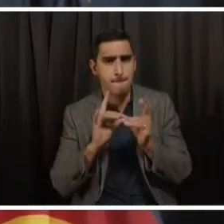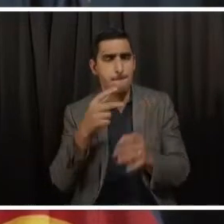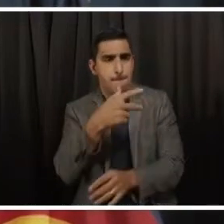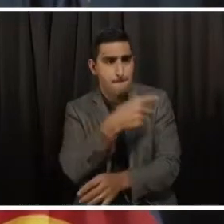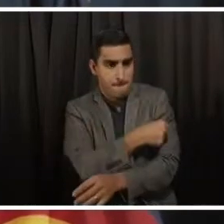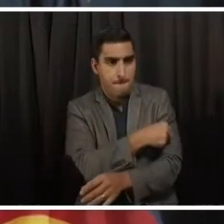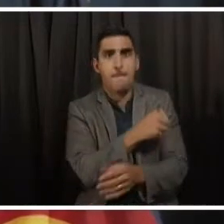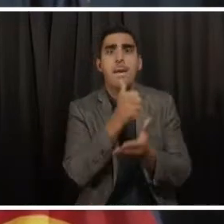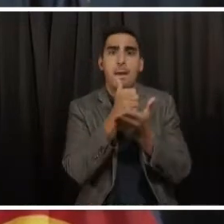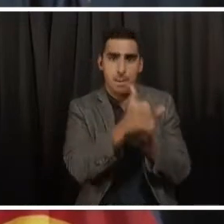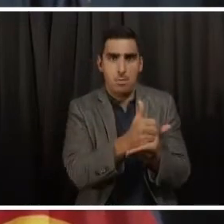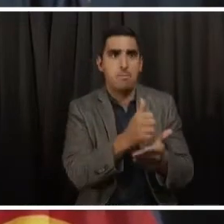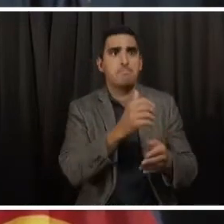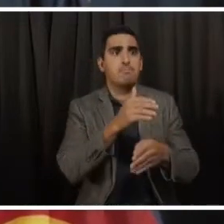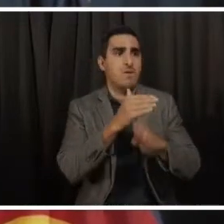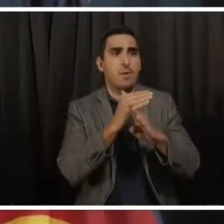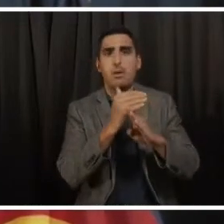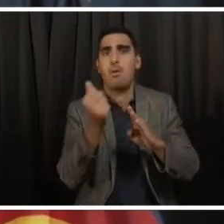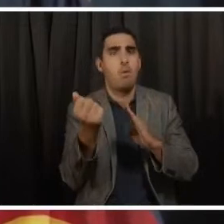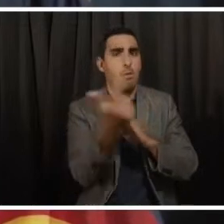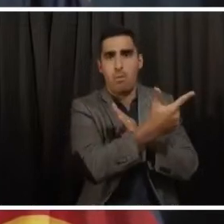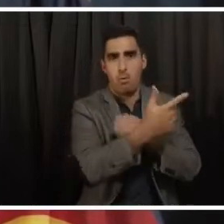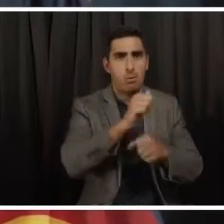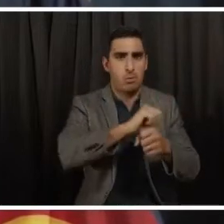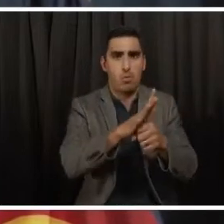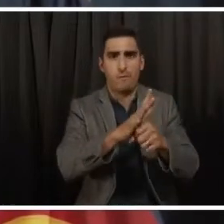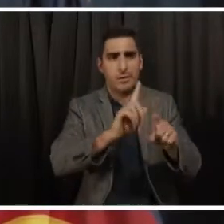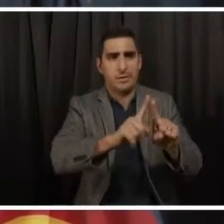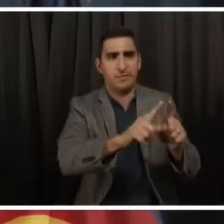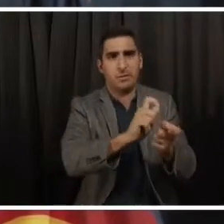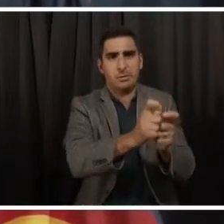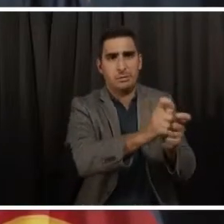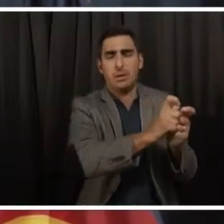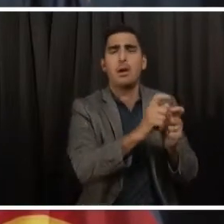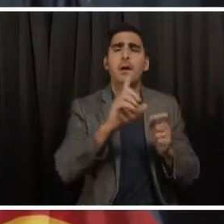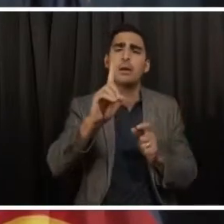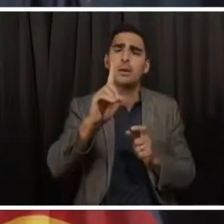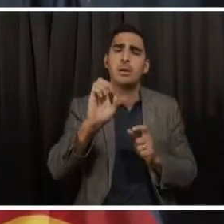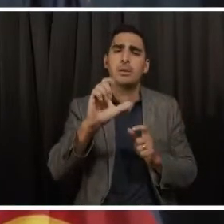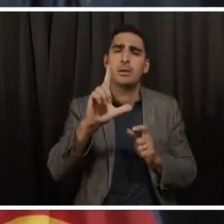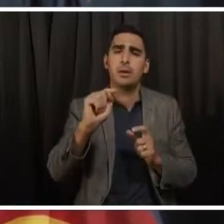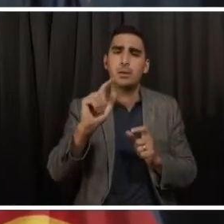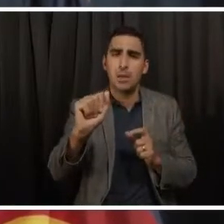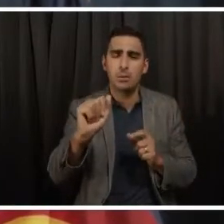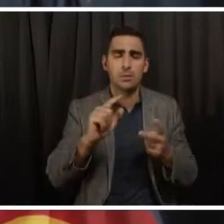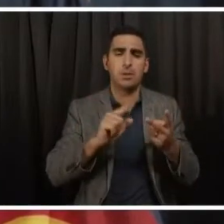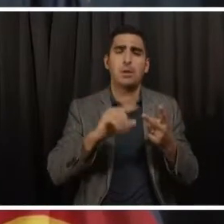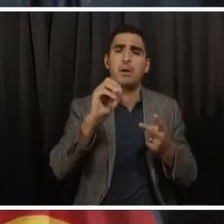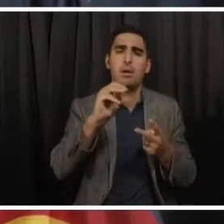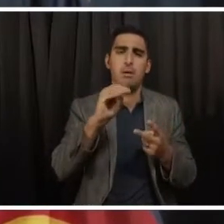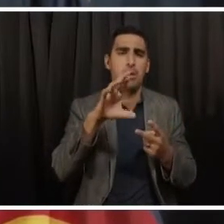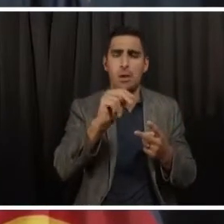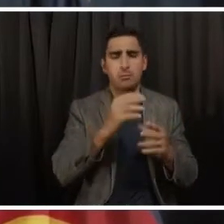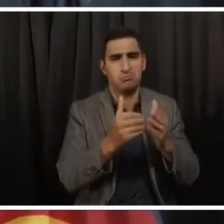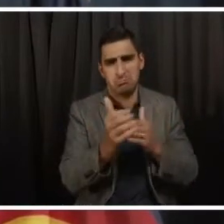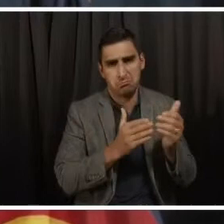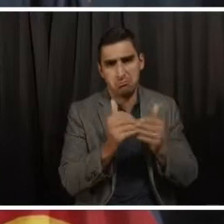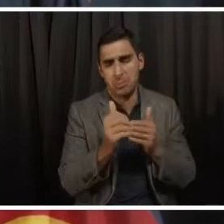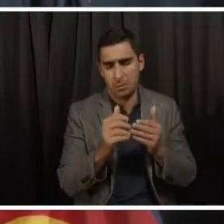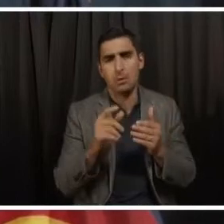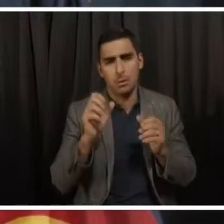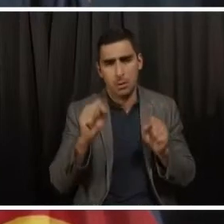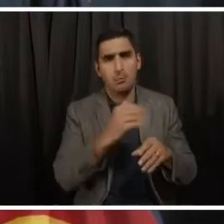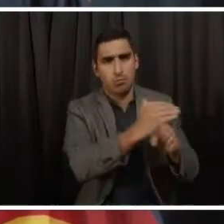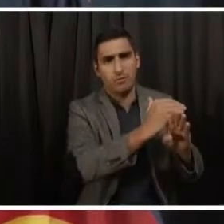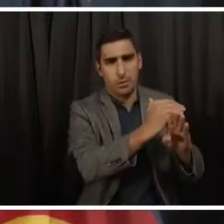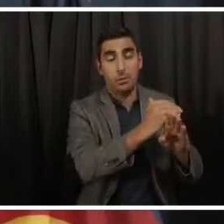muy efectivos contra todos los variantes Delta y Omicron también. Es muy fácil recibir su vacuna, y también